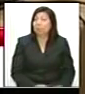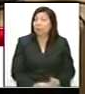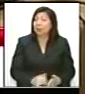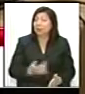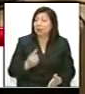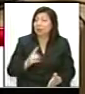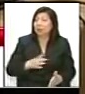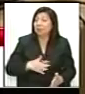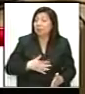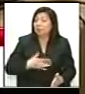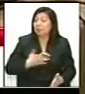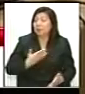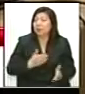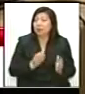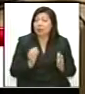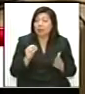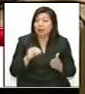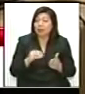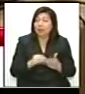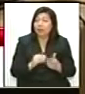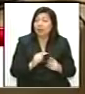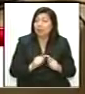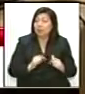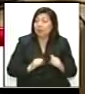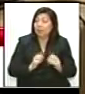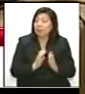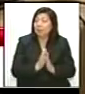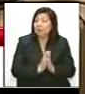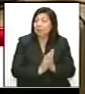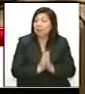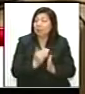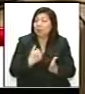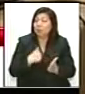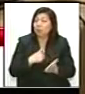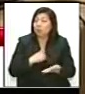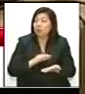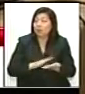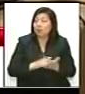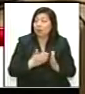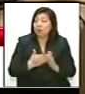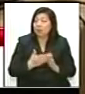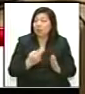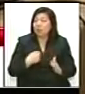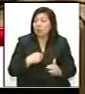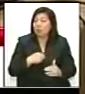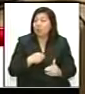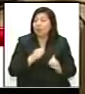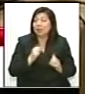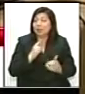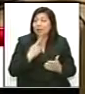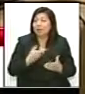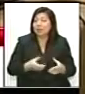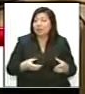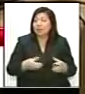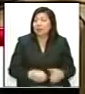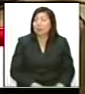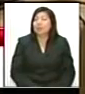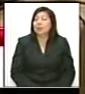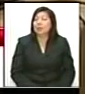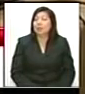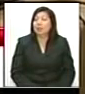podamos coadyuvar en una serie de acciones en beneficio de nuestra comunidad. De parte nuestra, sé que esta comisión,